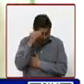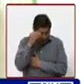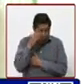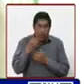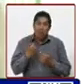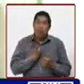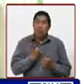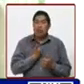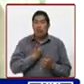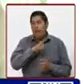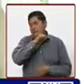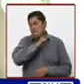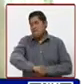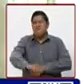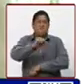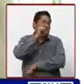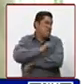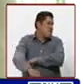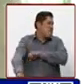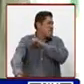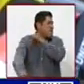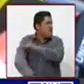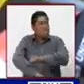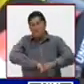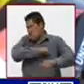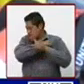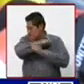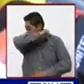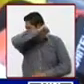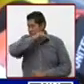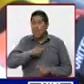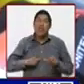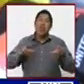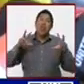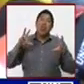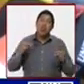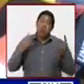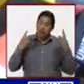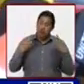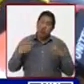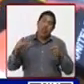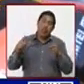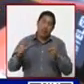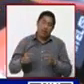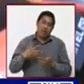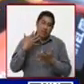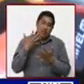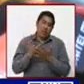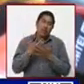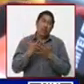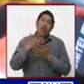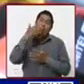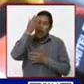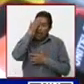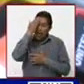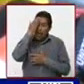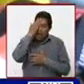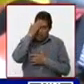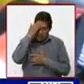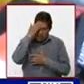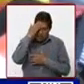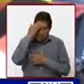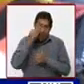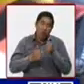ha querido autoinfringir lesiones graves con el objeto de no llegar al penal, porque sabía